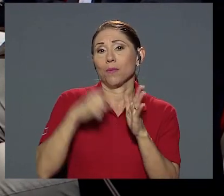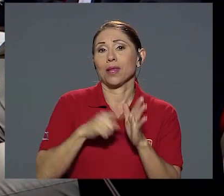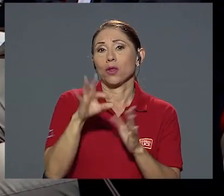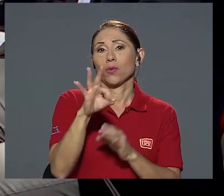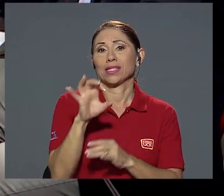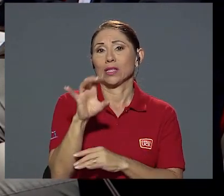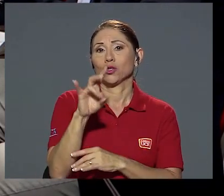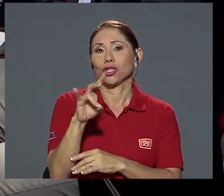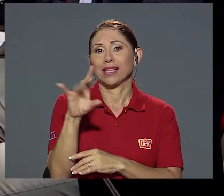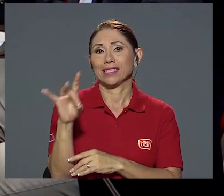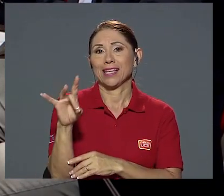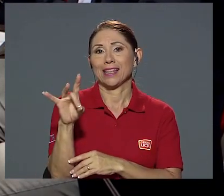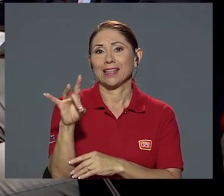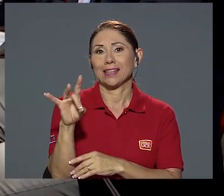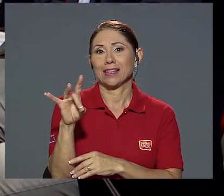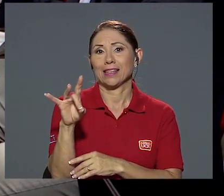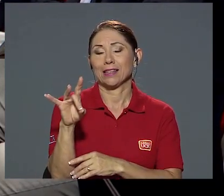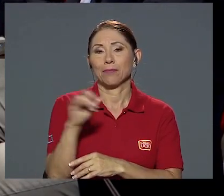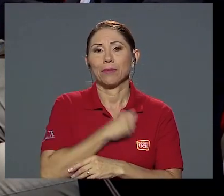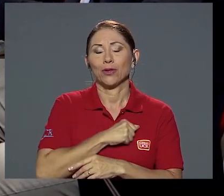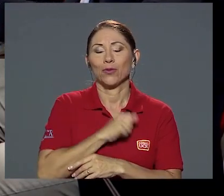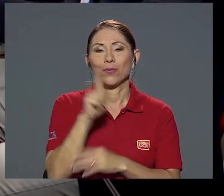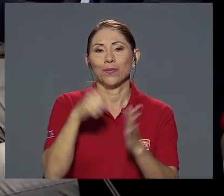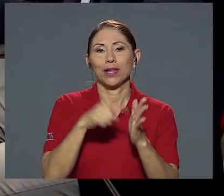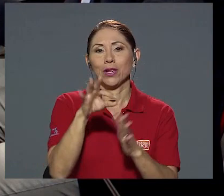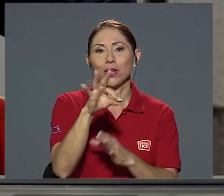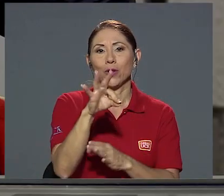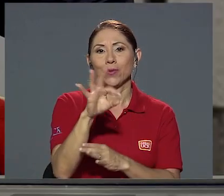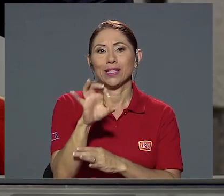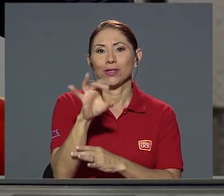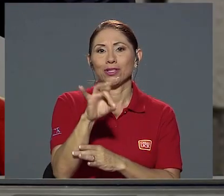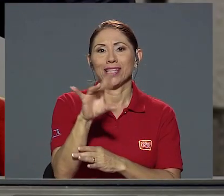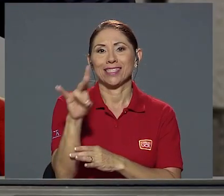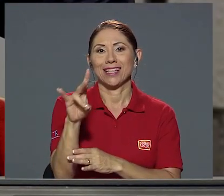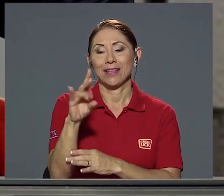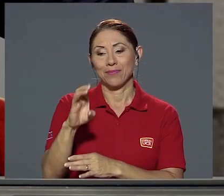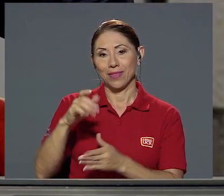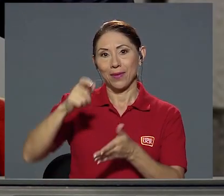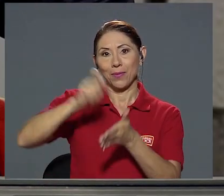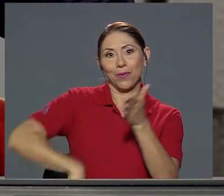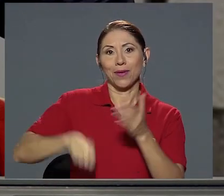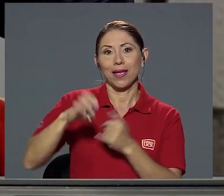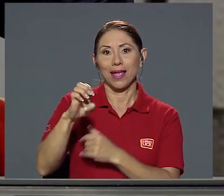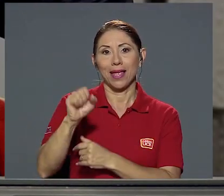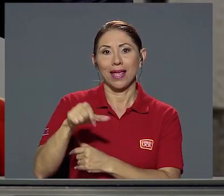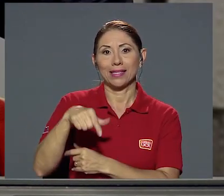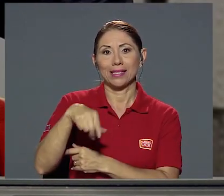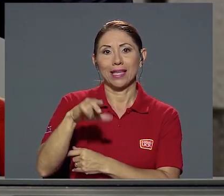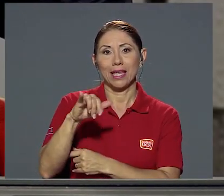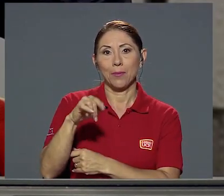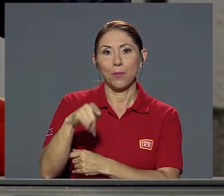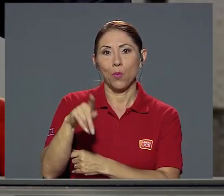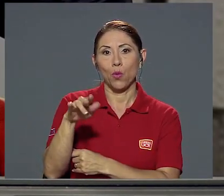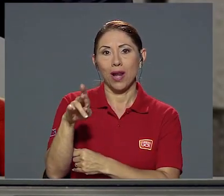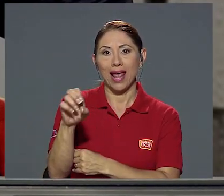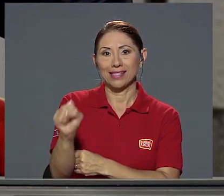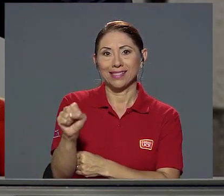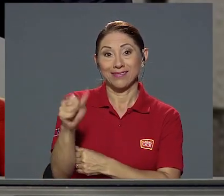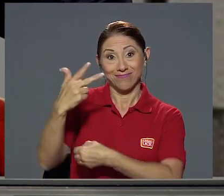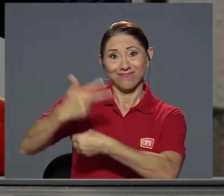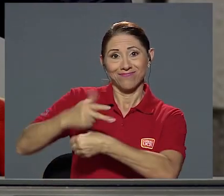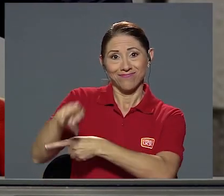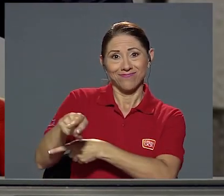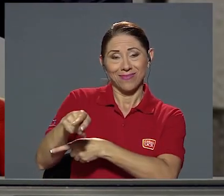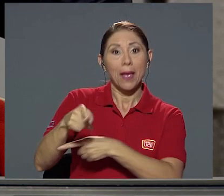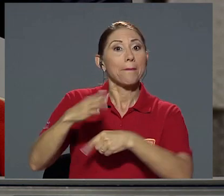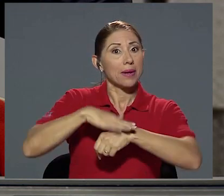87, Esquipulas. Sí. Porque Esquipulas permitió la desactivación de los conflictos armados y